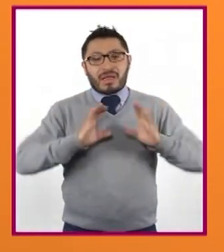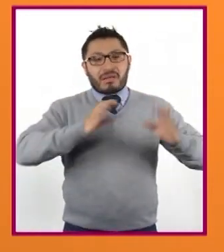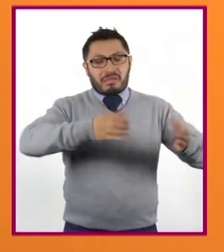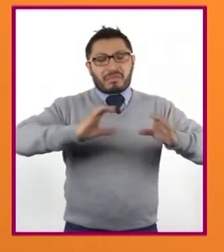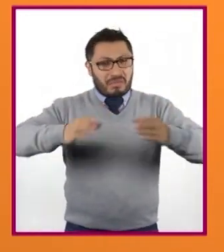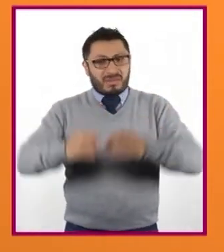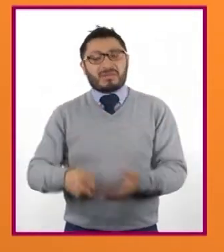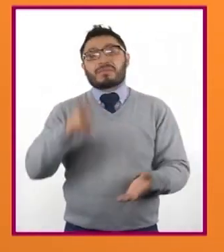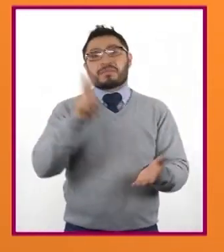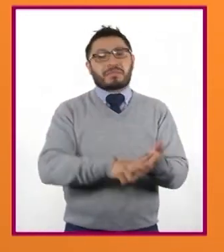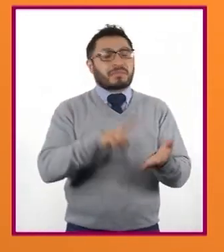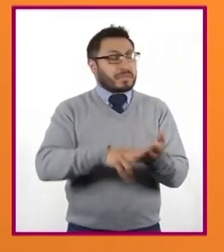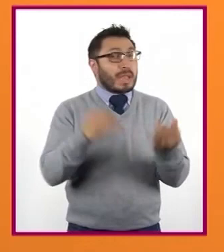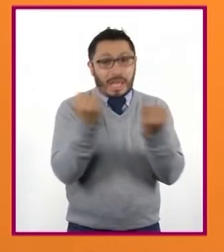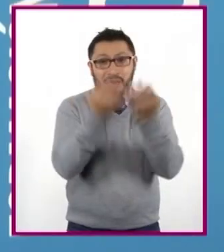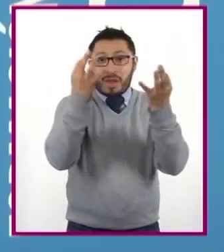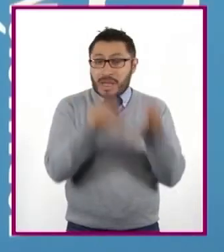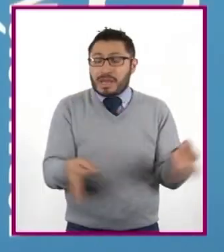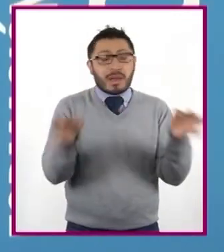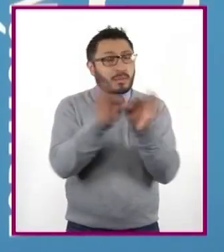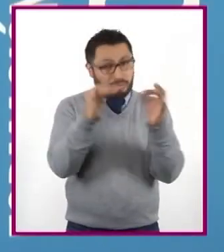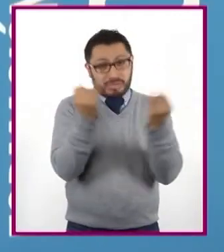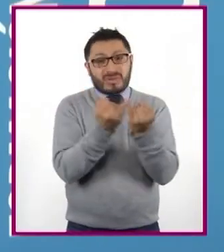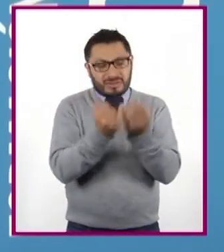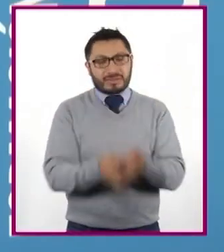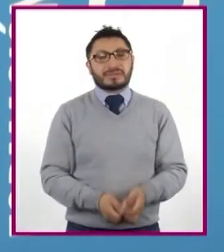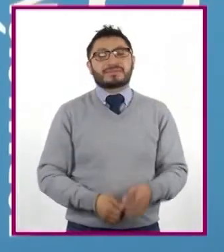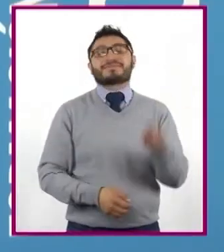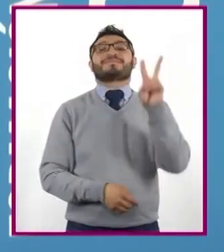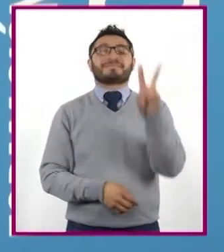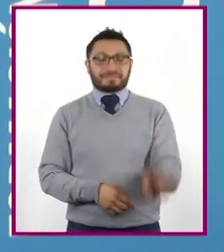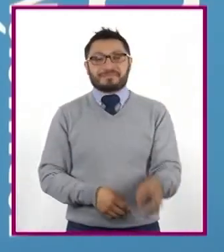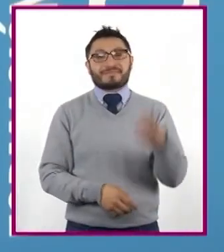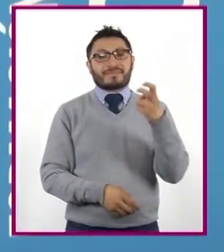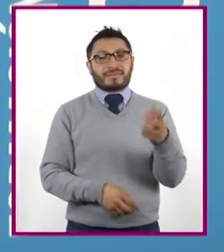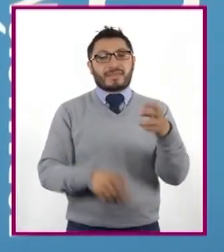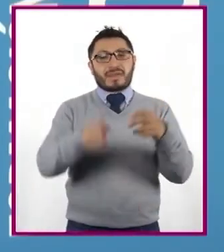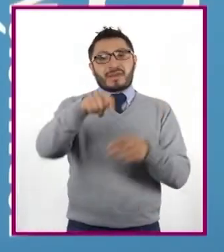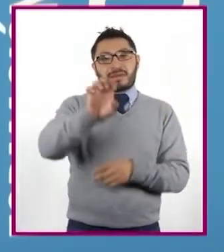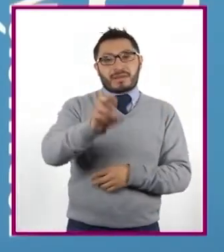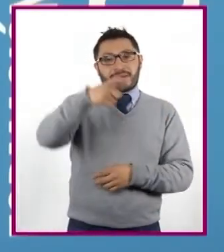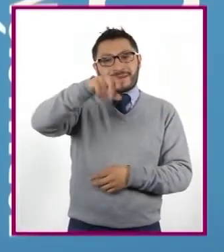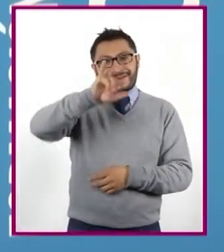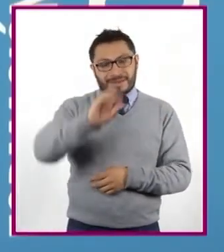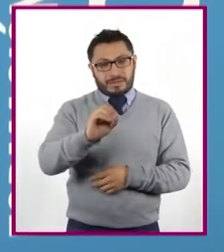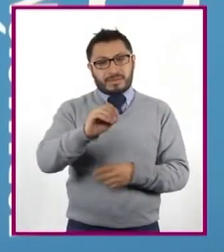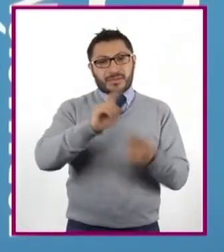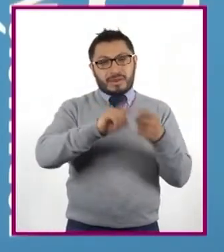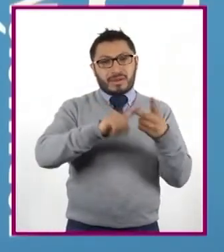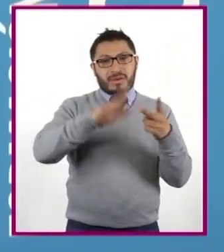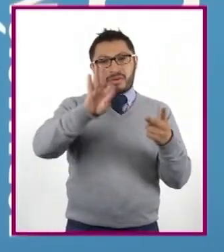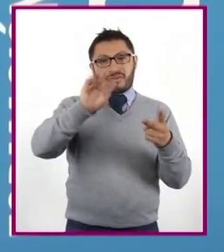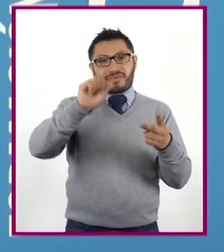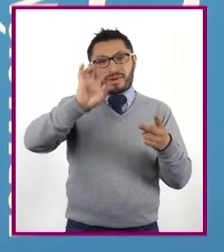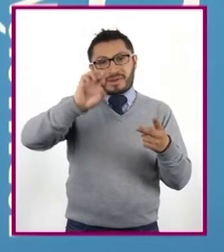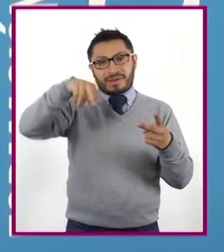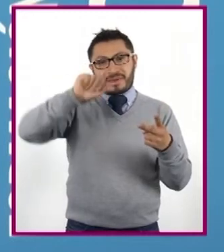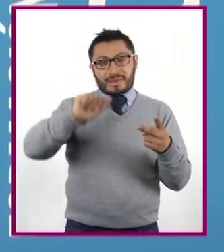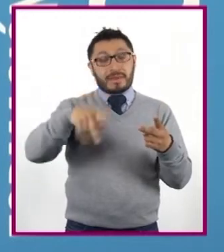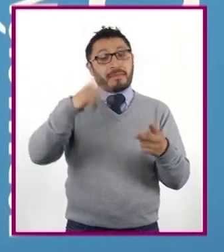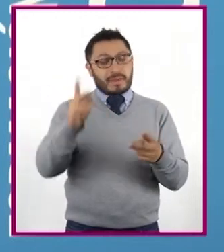son válidas e importantes. Así es, Leslie, como el tequio o la faena. Pero en el caso de